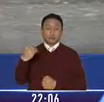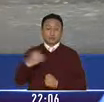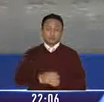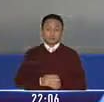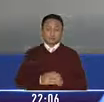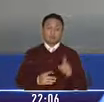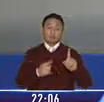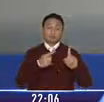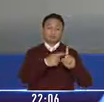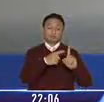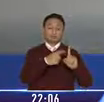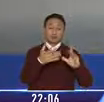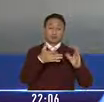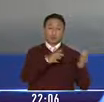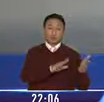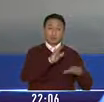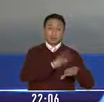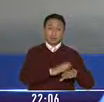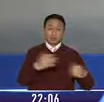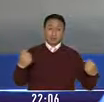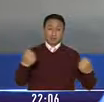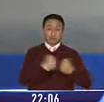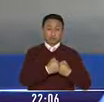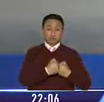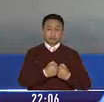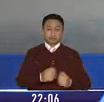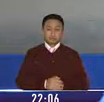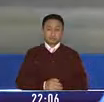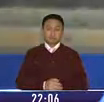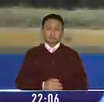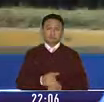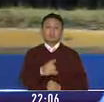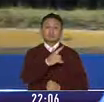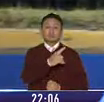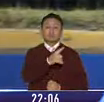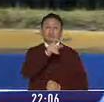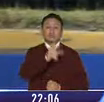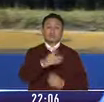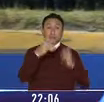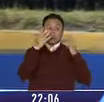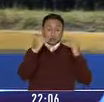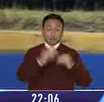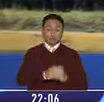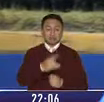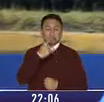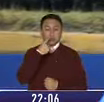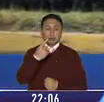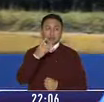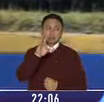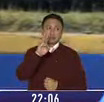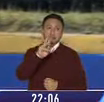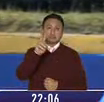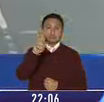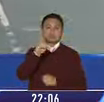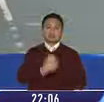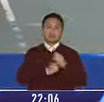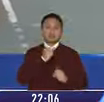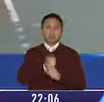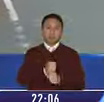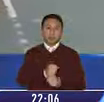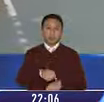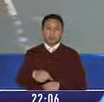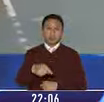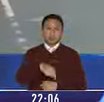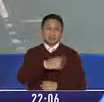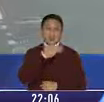persona falleció producto del impacto uno de los ocupantes de la buseta el nombre de aproximadamente 62 años pero por